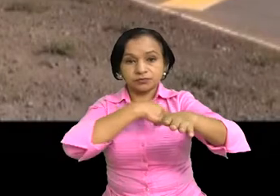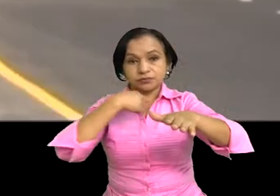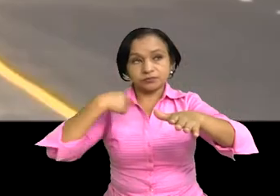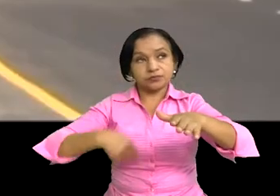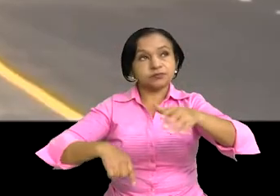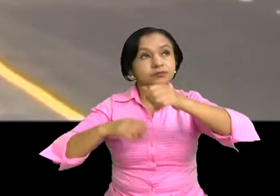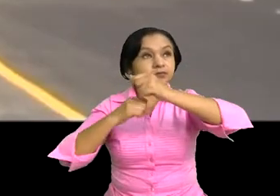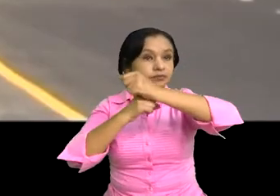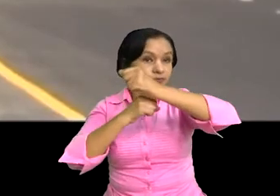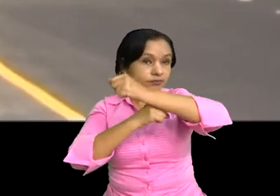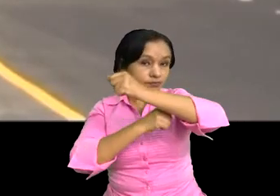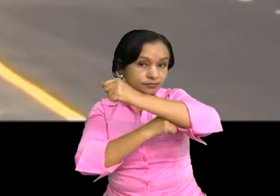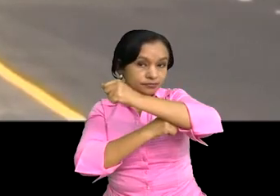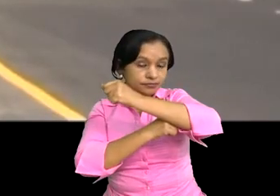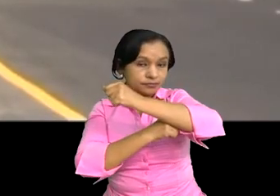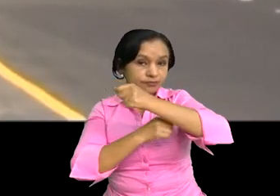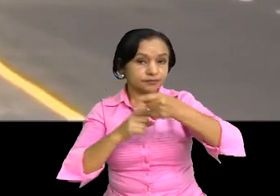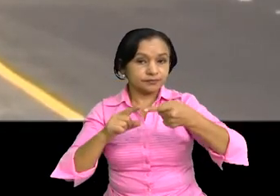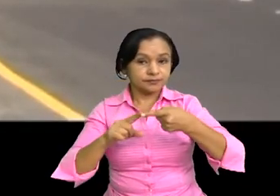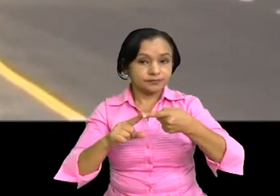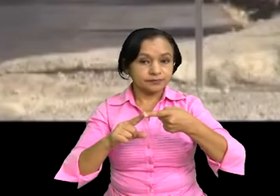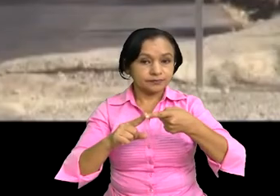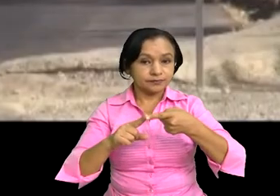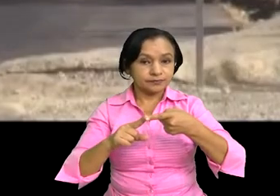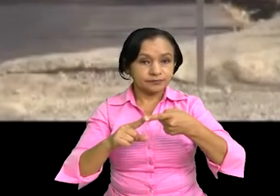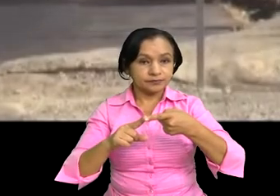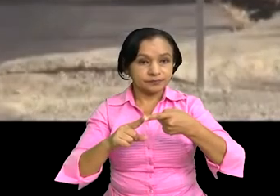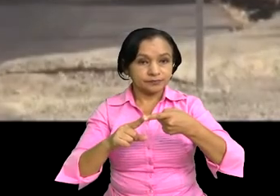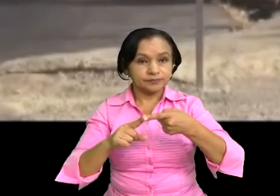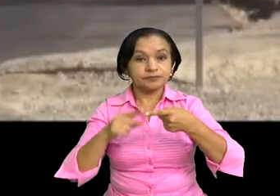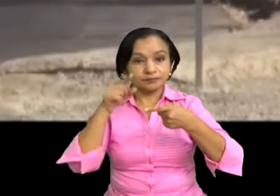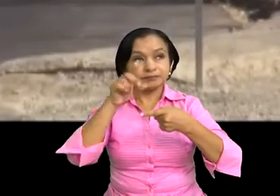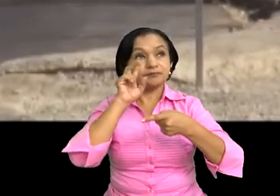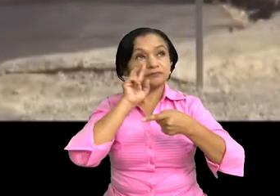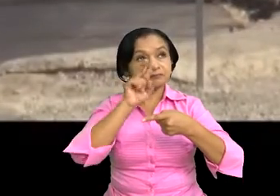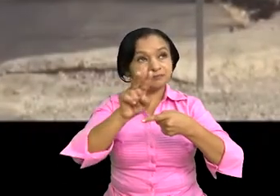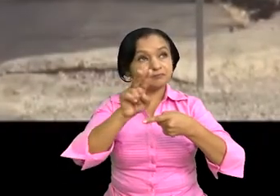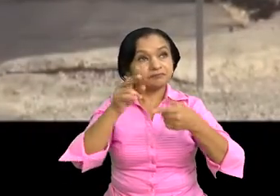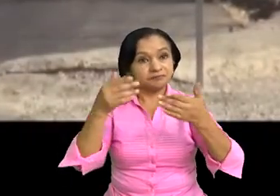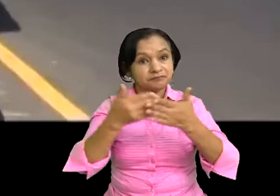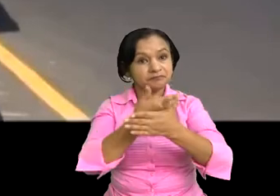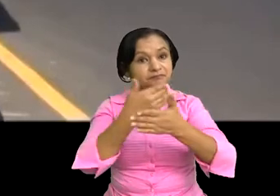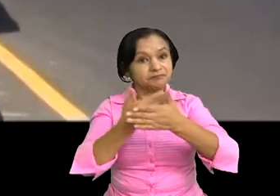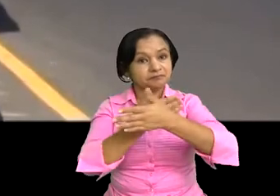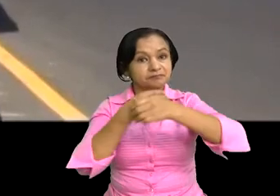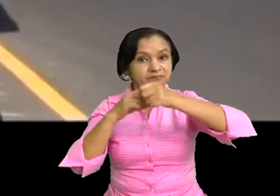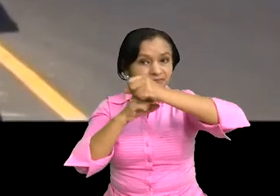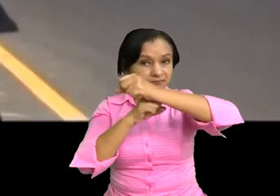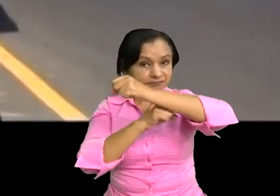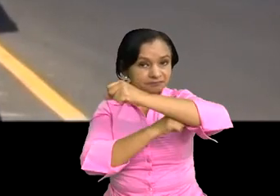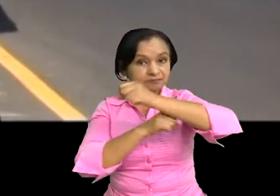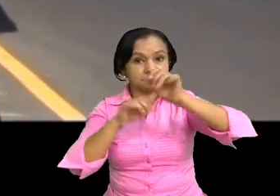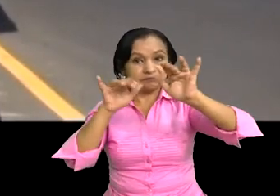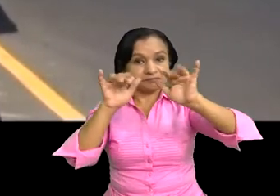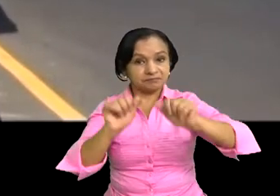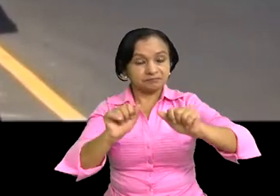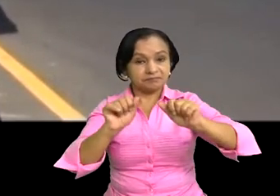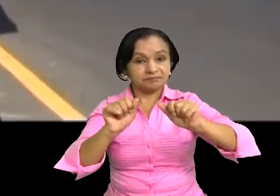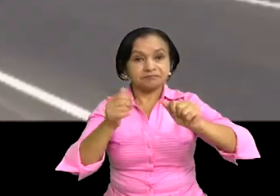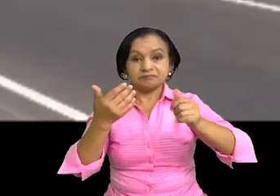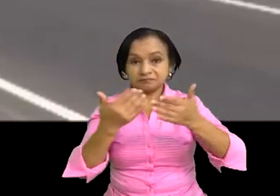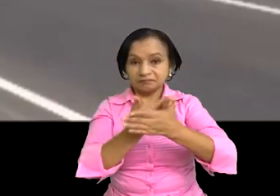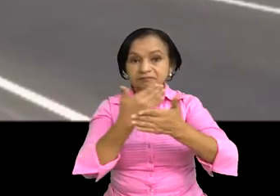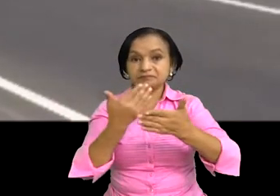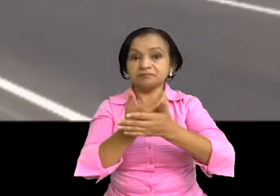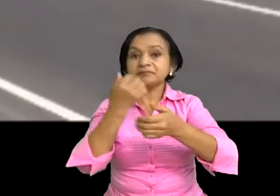puente en... Y ahí está lo que ahora, ¿no? Sí, exactamente. Esas son las obras